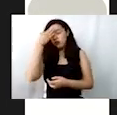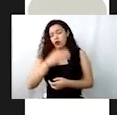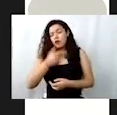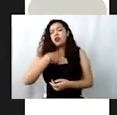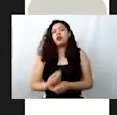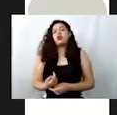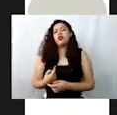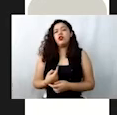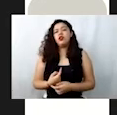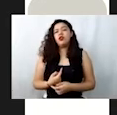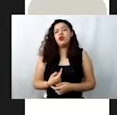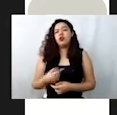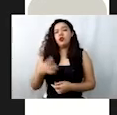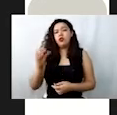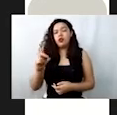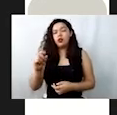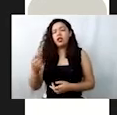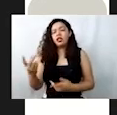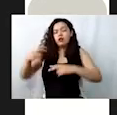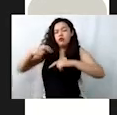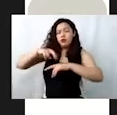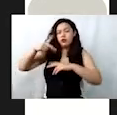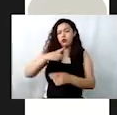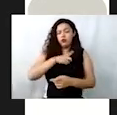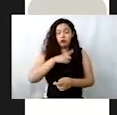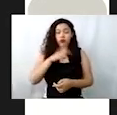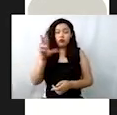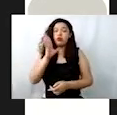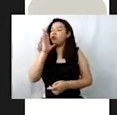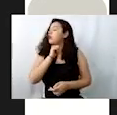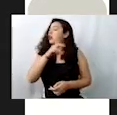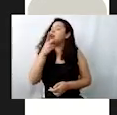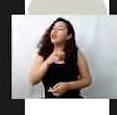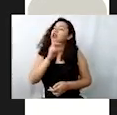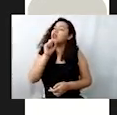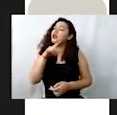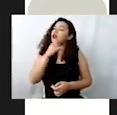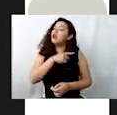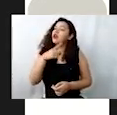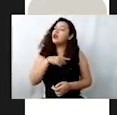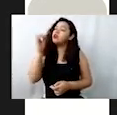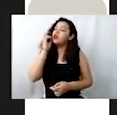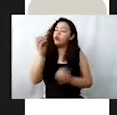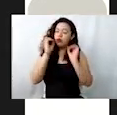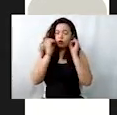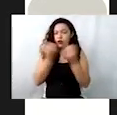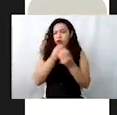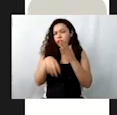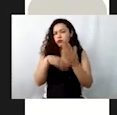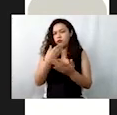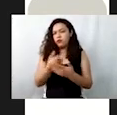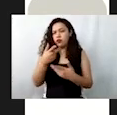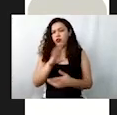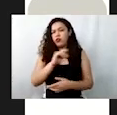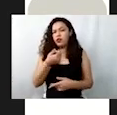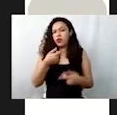los ODS. Exacto. Porque los ODS no es solo una cosa de gobierno, es una cosa también de las mismas organizaciones. Son